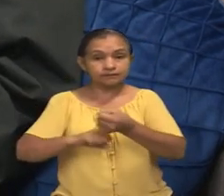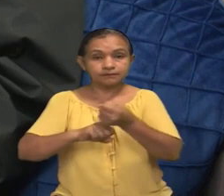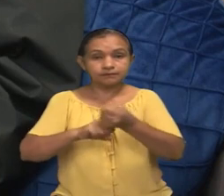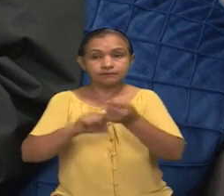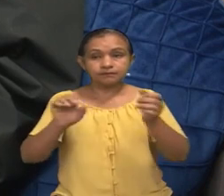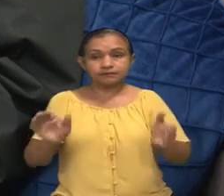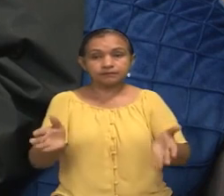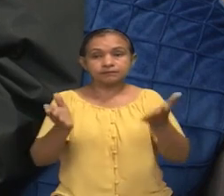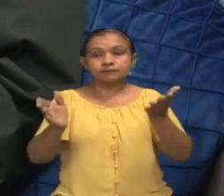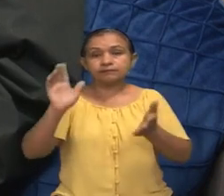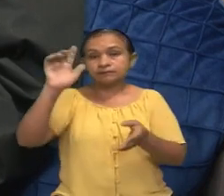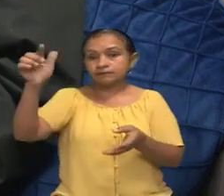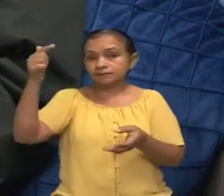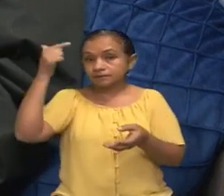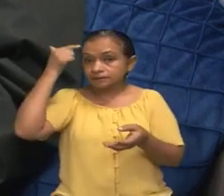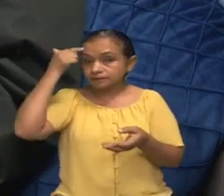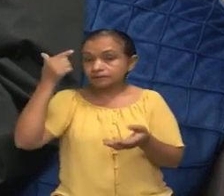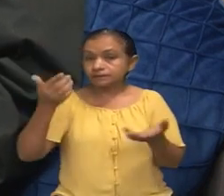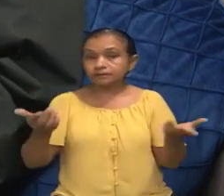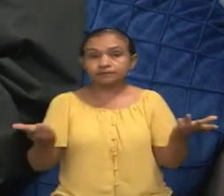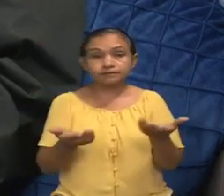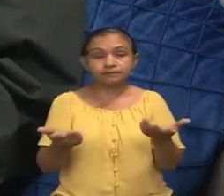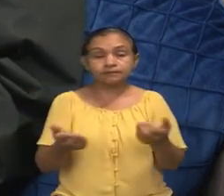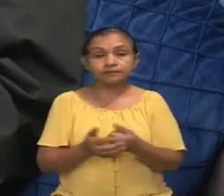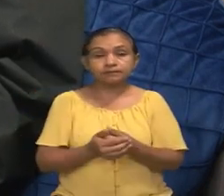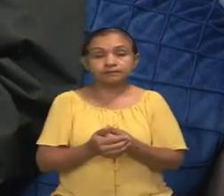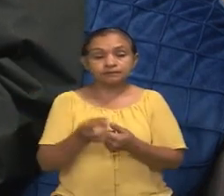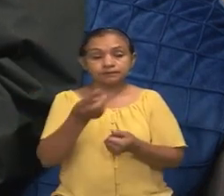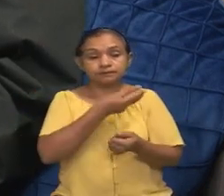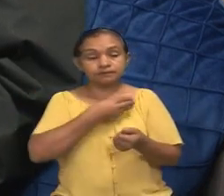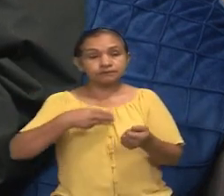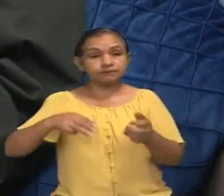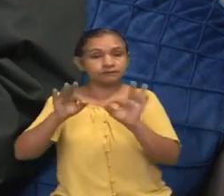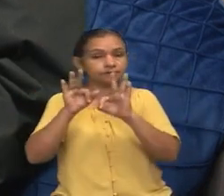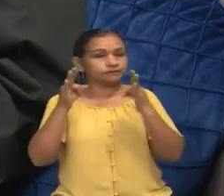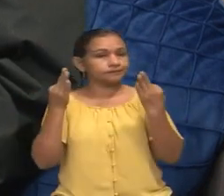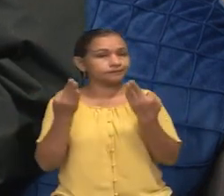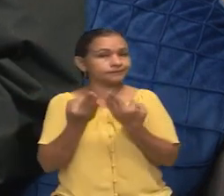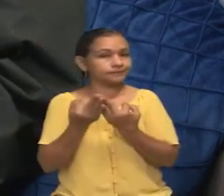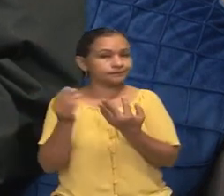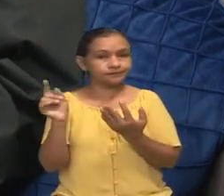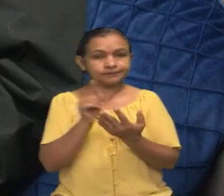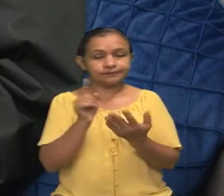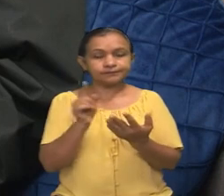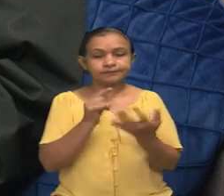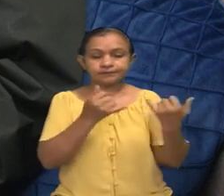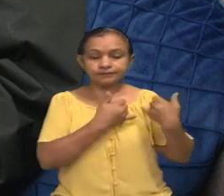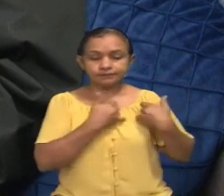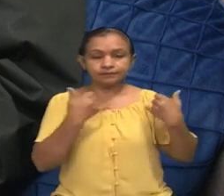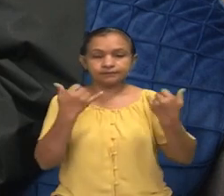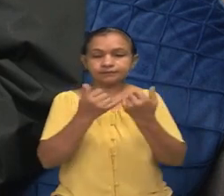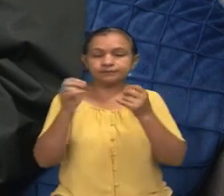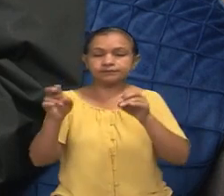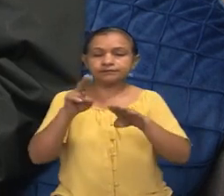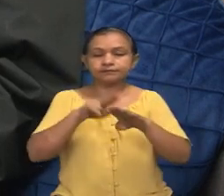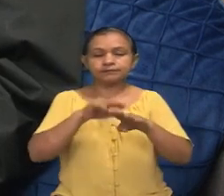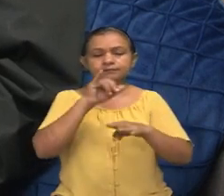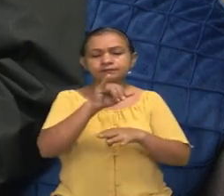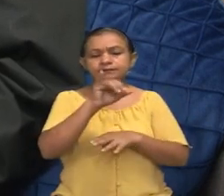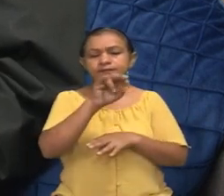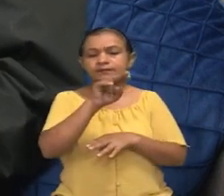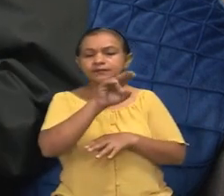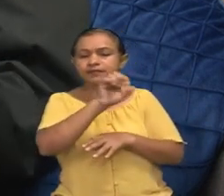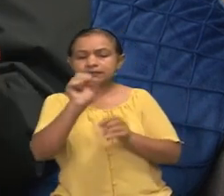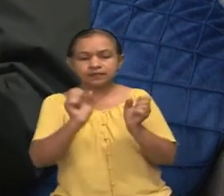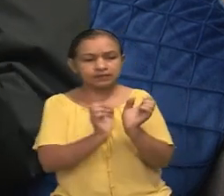Nuestro gobierno, no solamente a través del Ministerio de la Familia, sino también a través del Instituto Nacional de Seguridad Social,